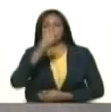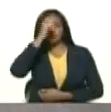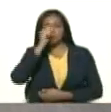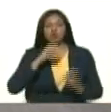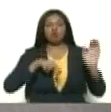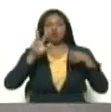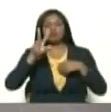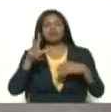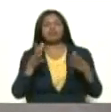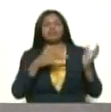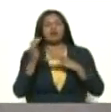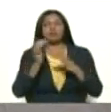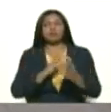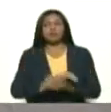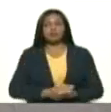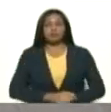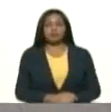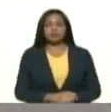abril.